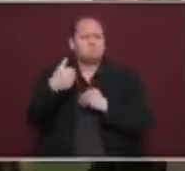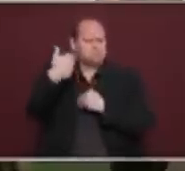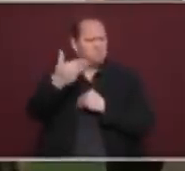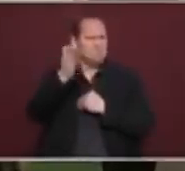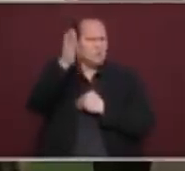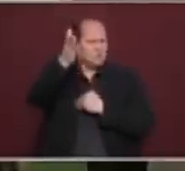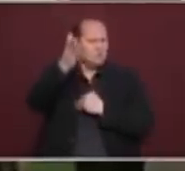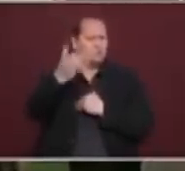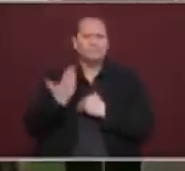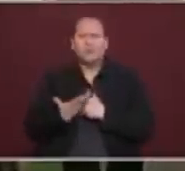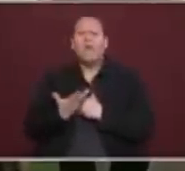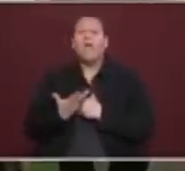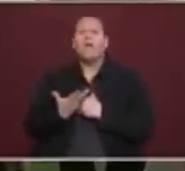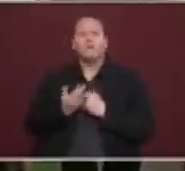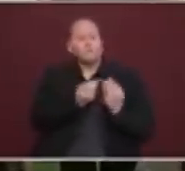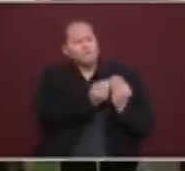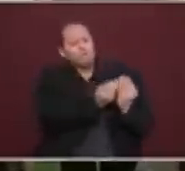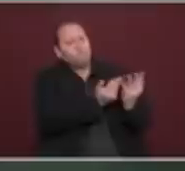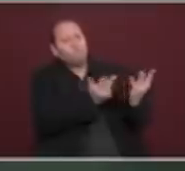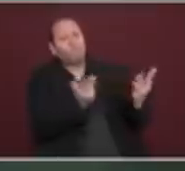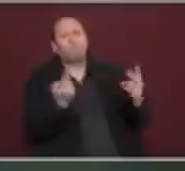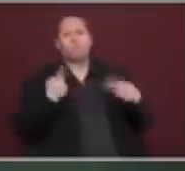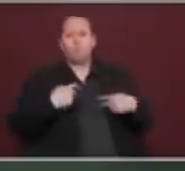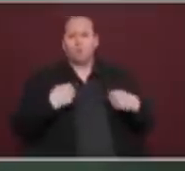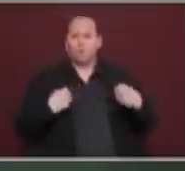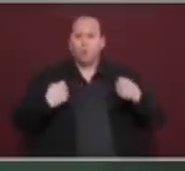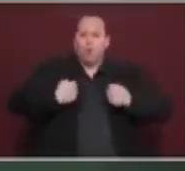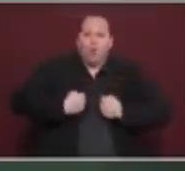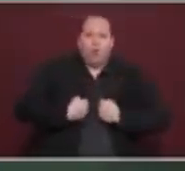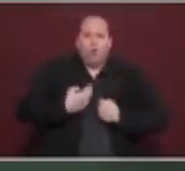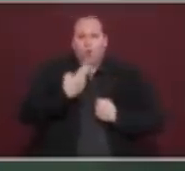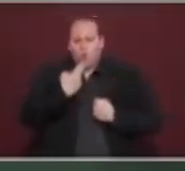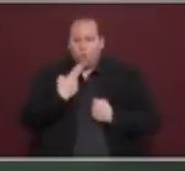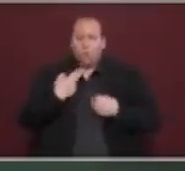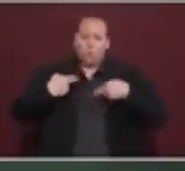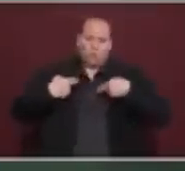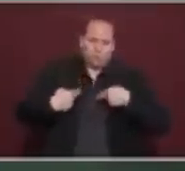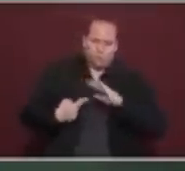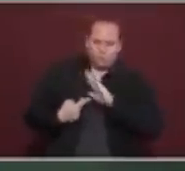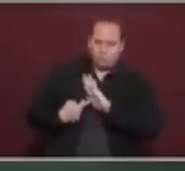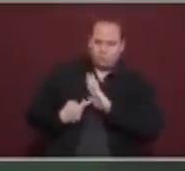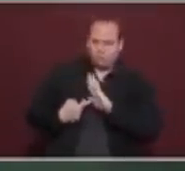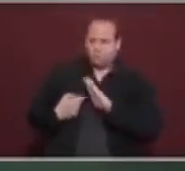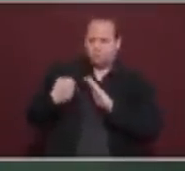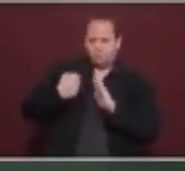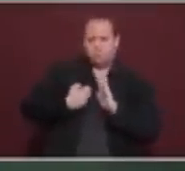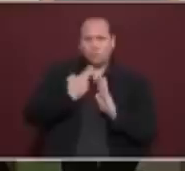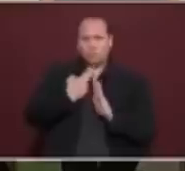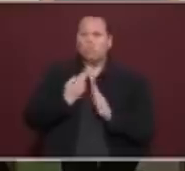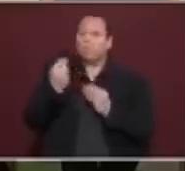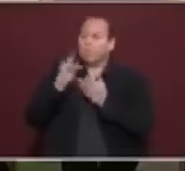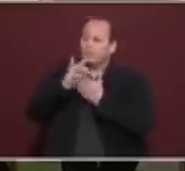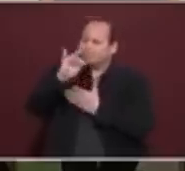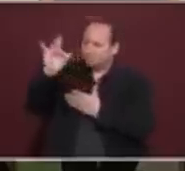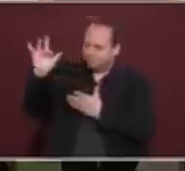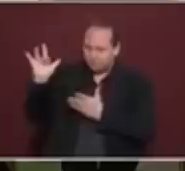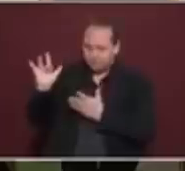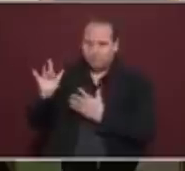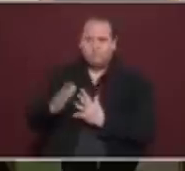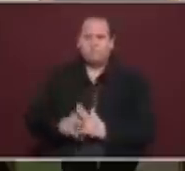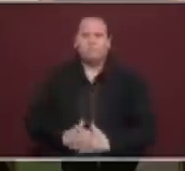el personal portando este tipo de uniformes muchas gracias